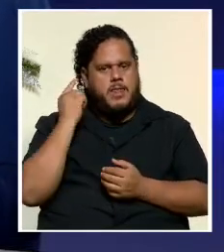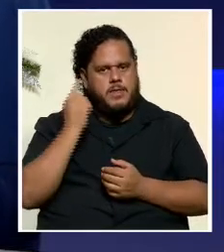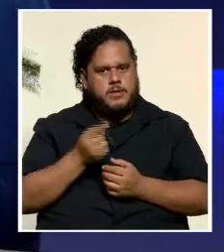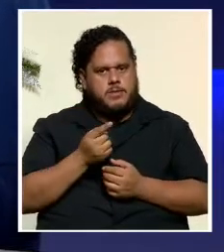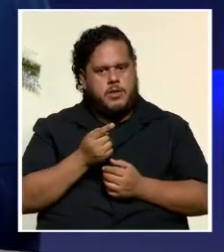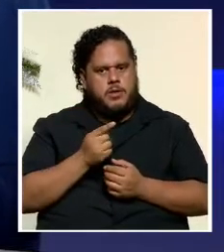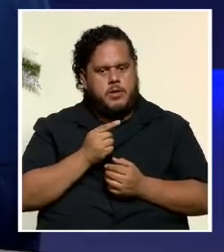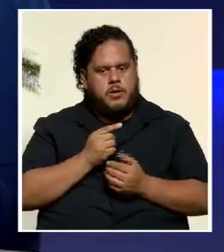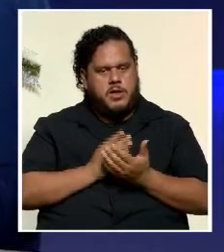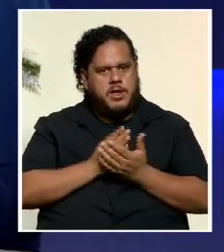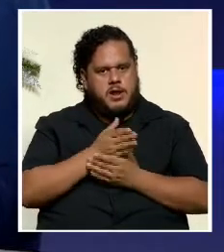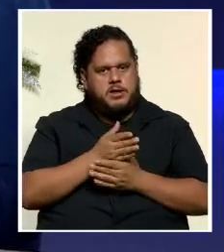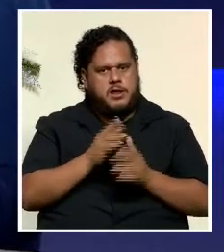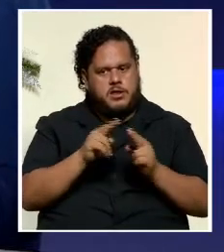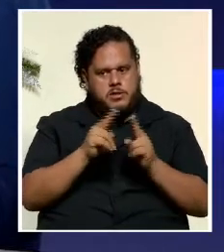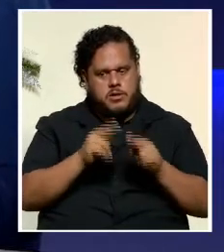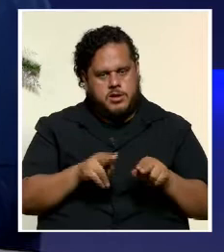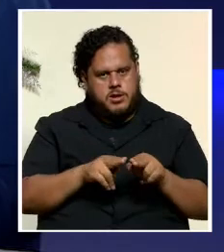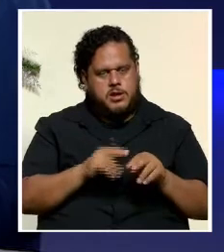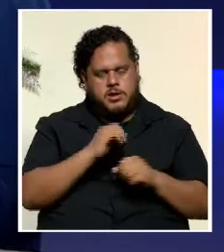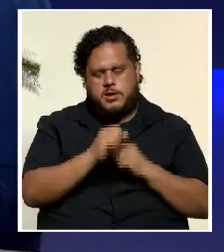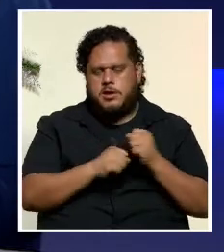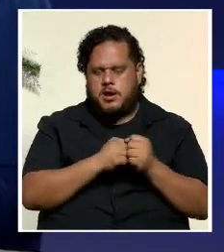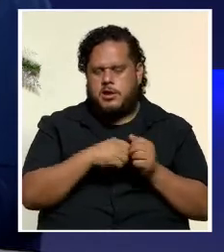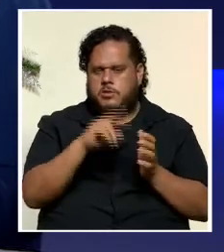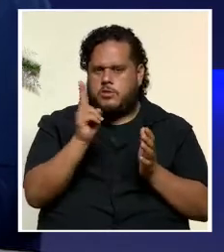acceso a Internet desde el año, creo que